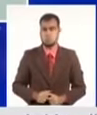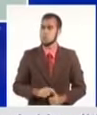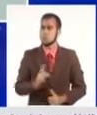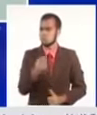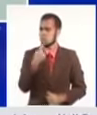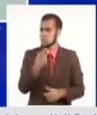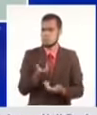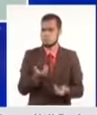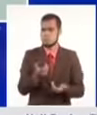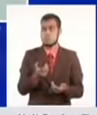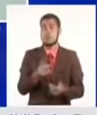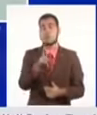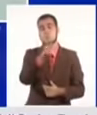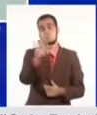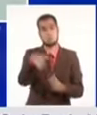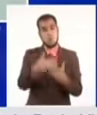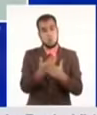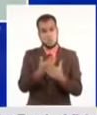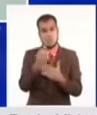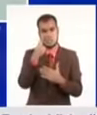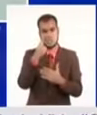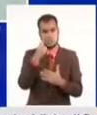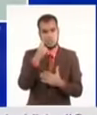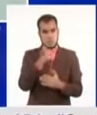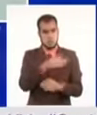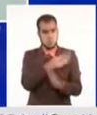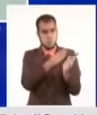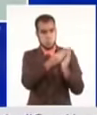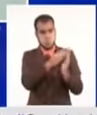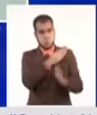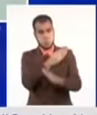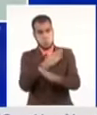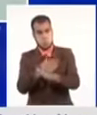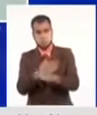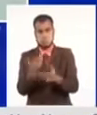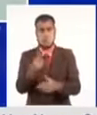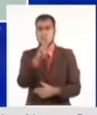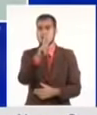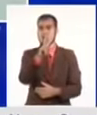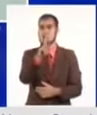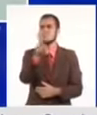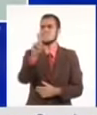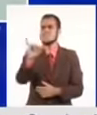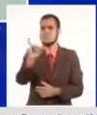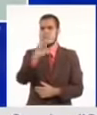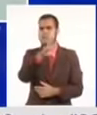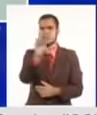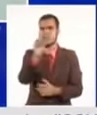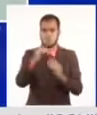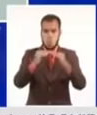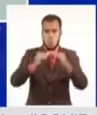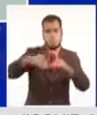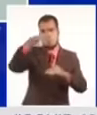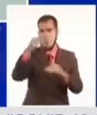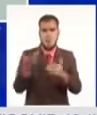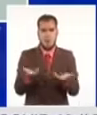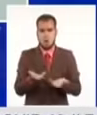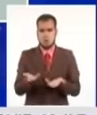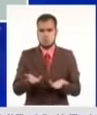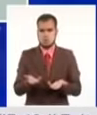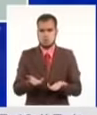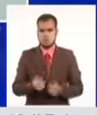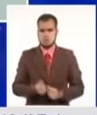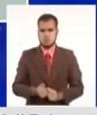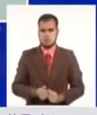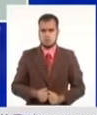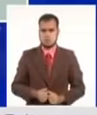días consecutivos por encima de 200, 16 por encima de 300, 14 por encima de